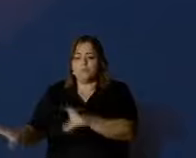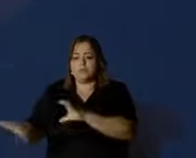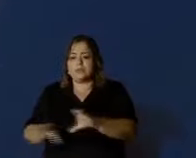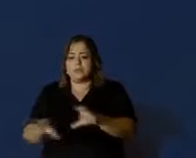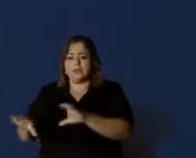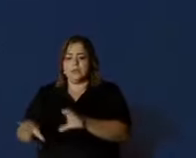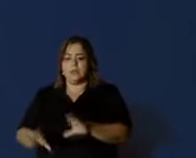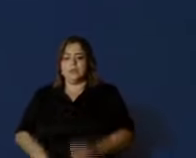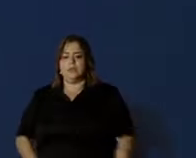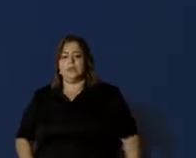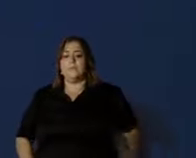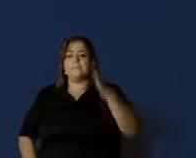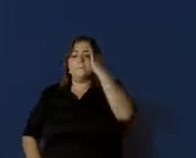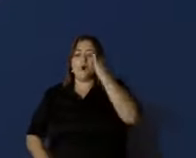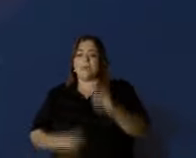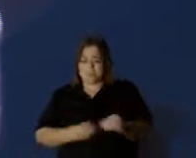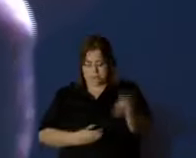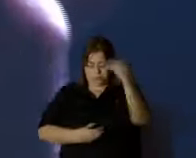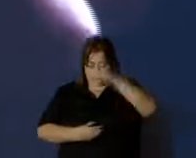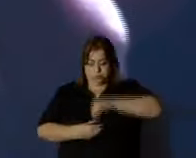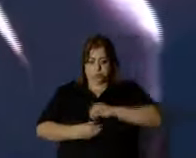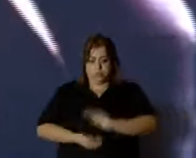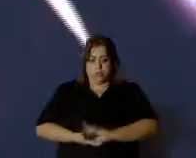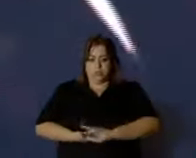you can believe.